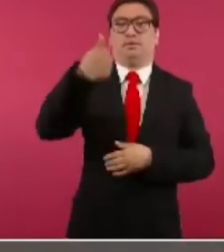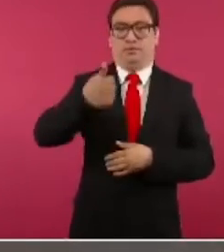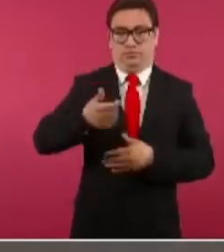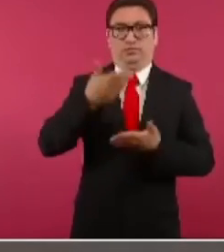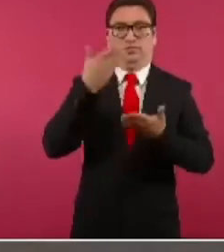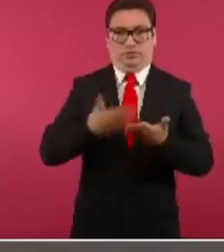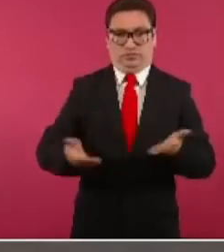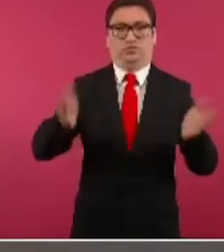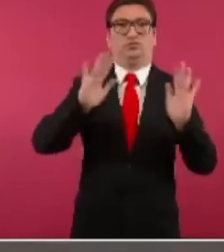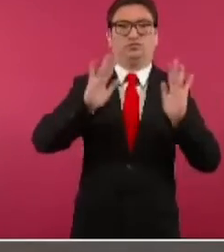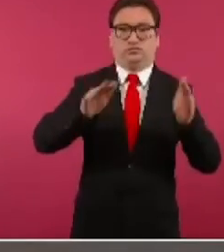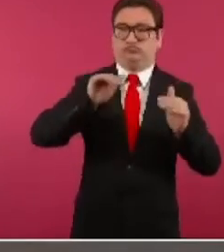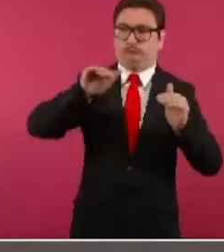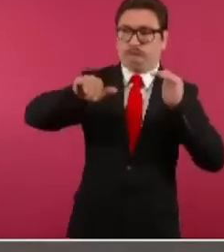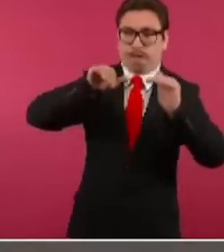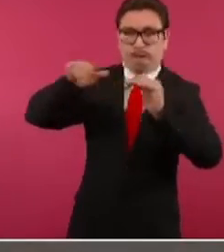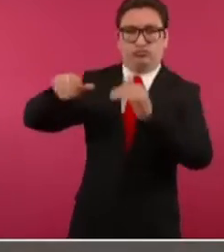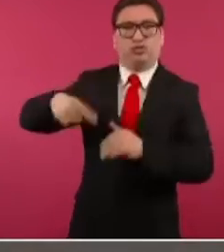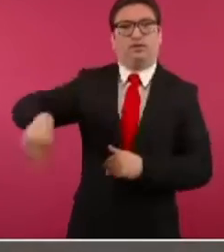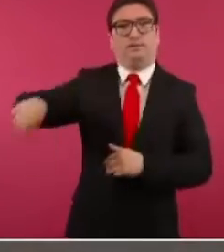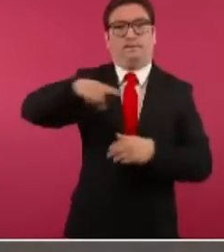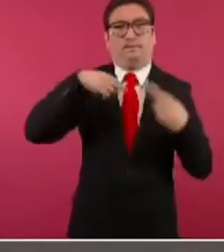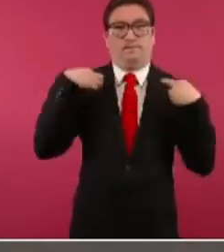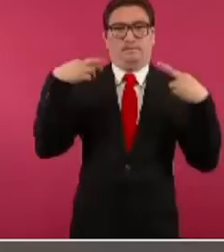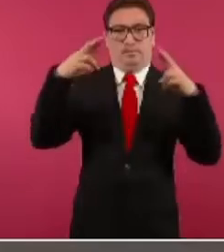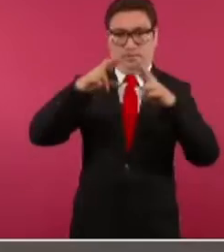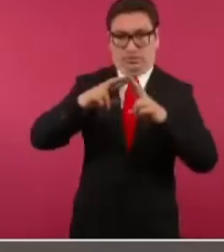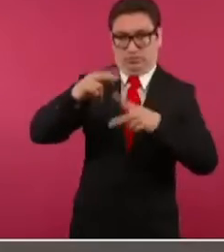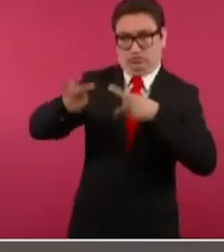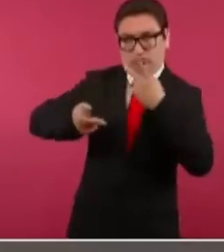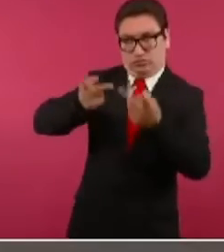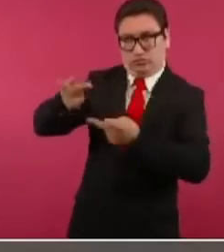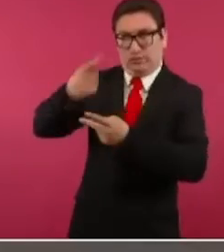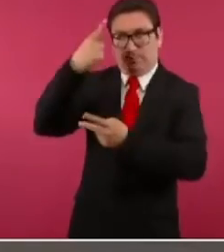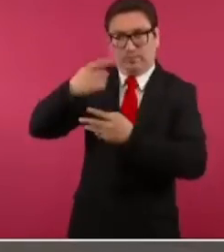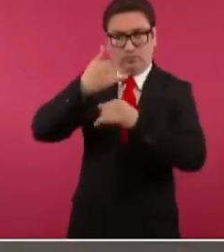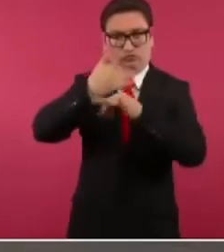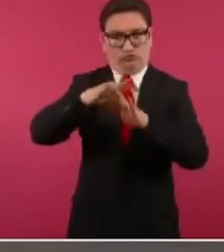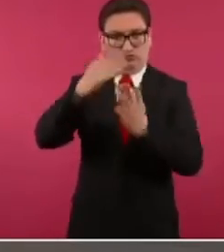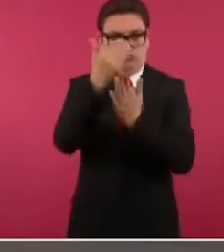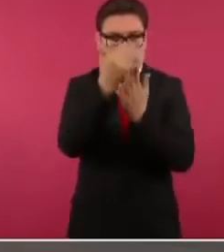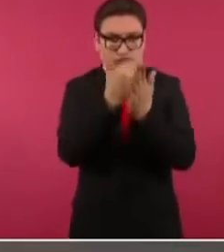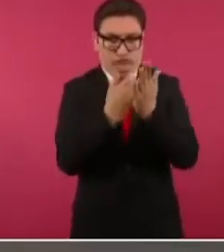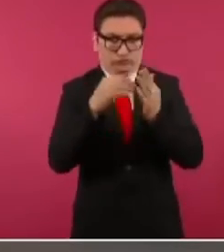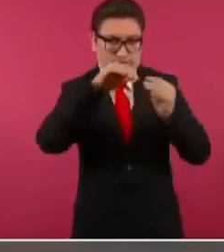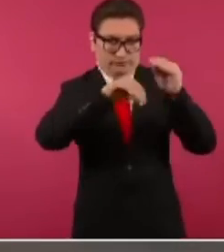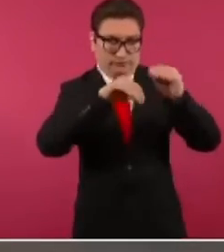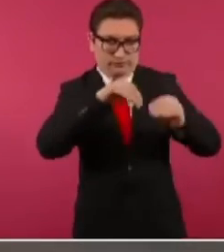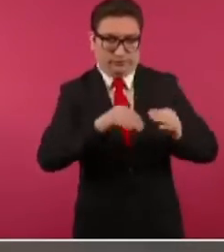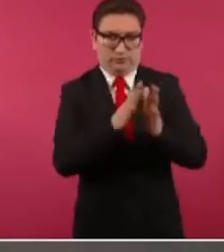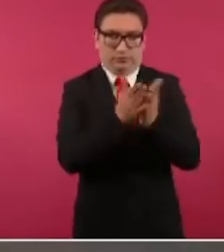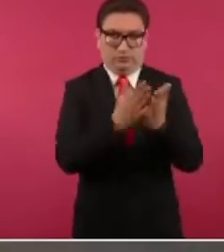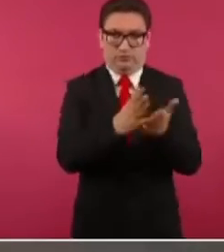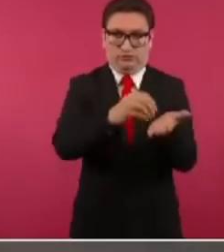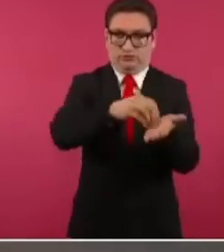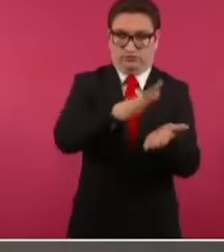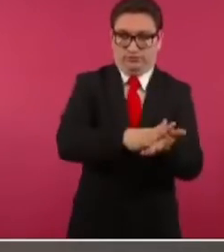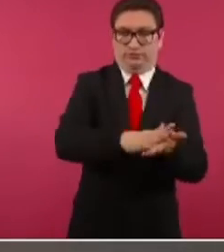maestros para la elaboración de los contenidos de los libros. Segundo paso,